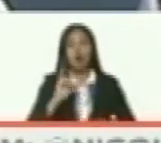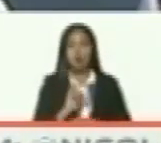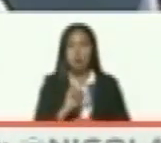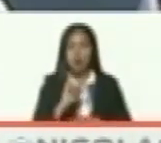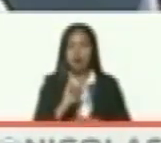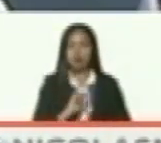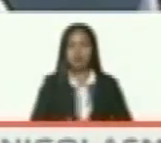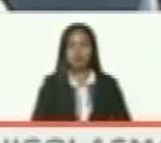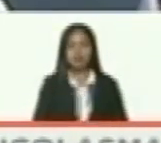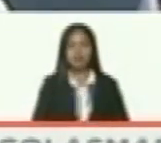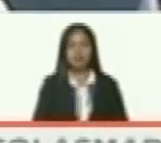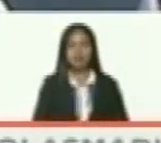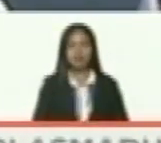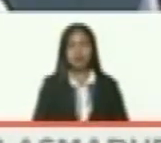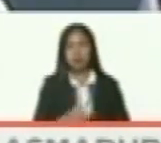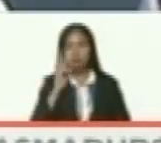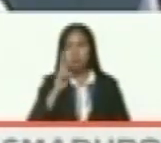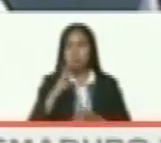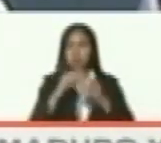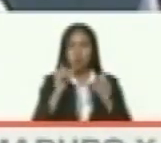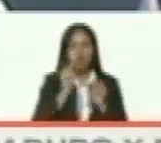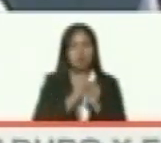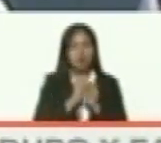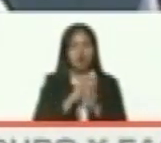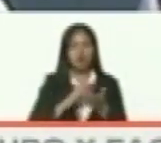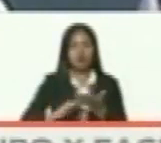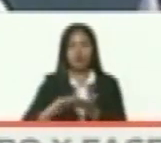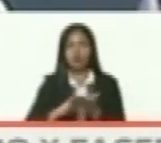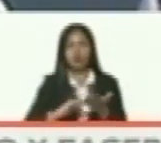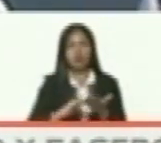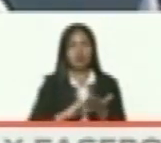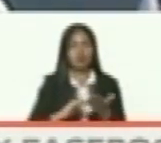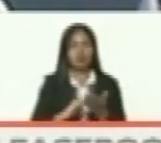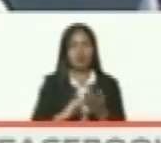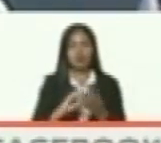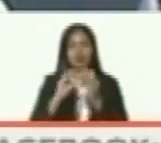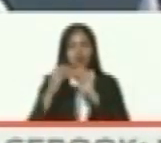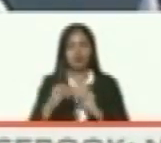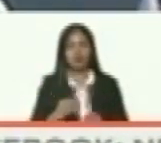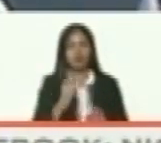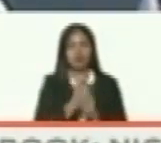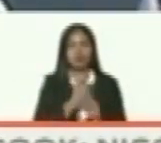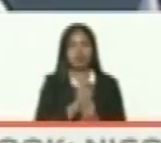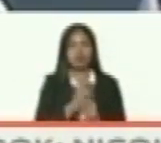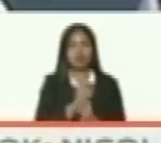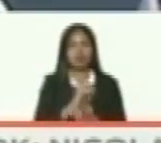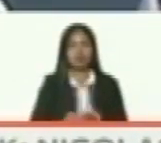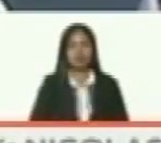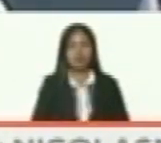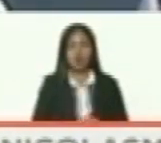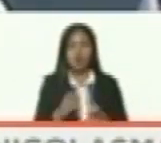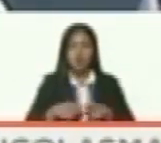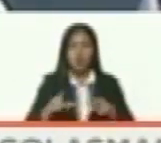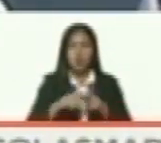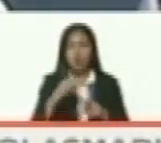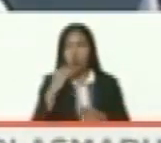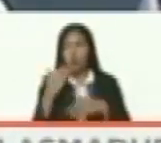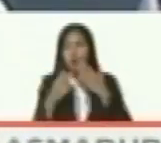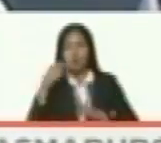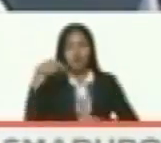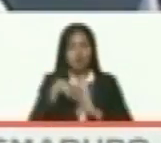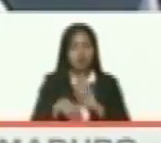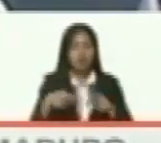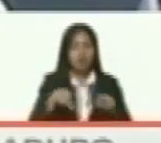ver todas las obras de recuperación y mejoramiento a los alrededores y a la